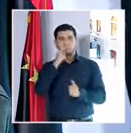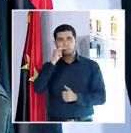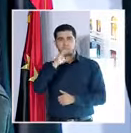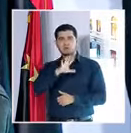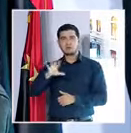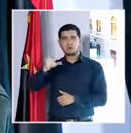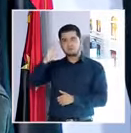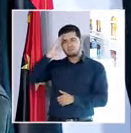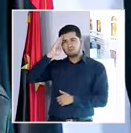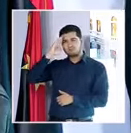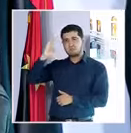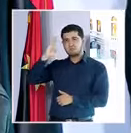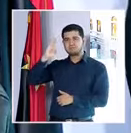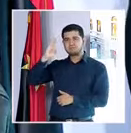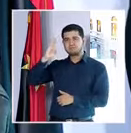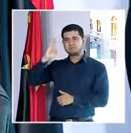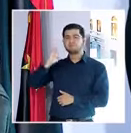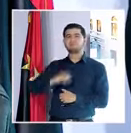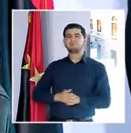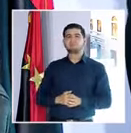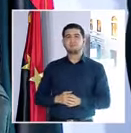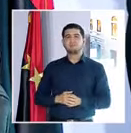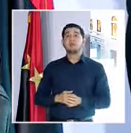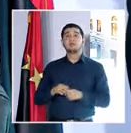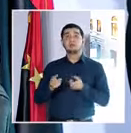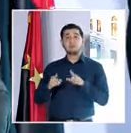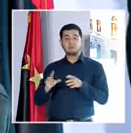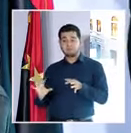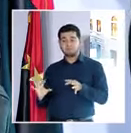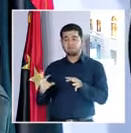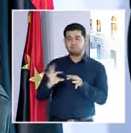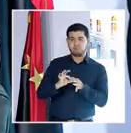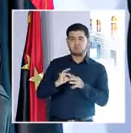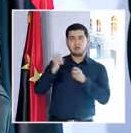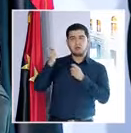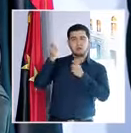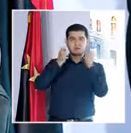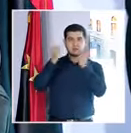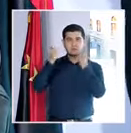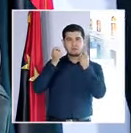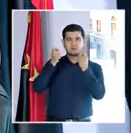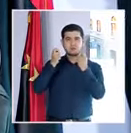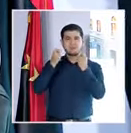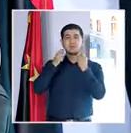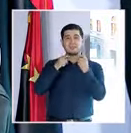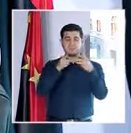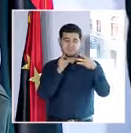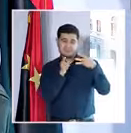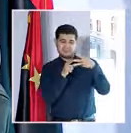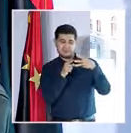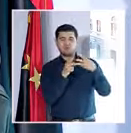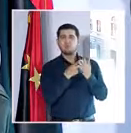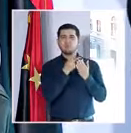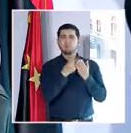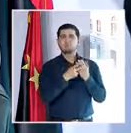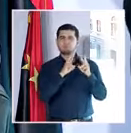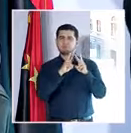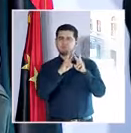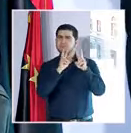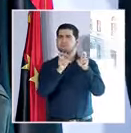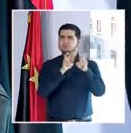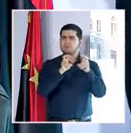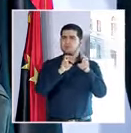del Ministerio del Interior, y que además es estratégico. Pero este proyecto tiene también unos temas